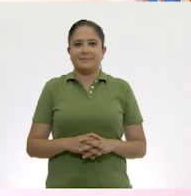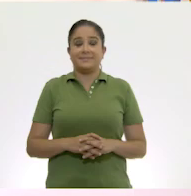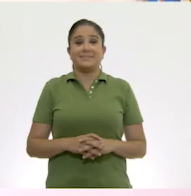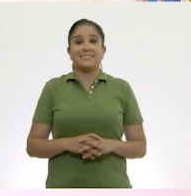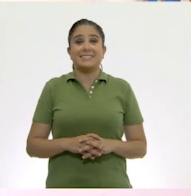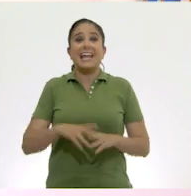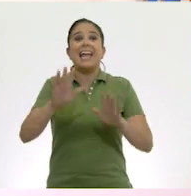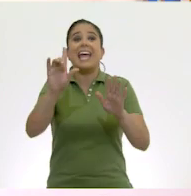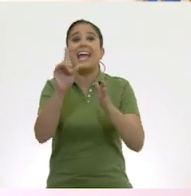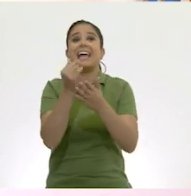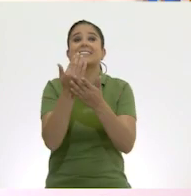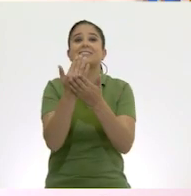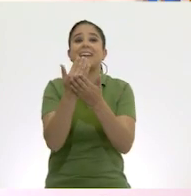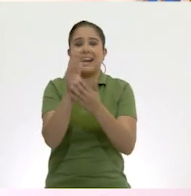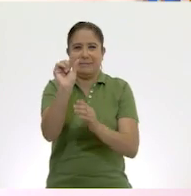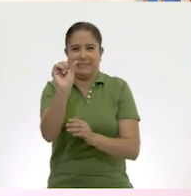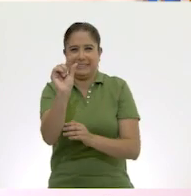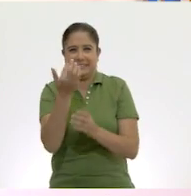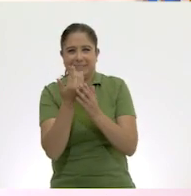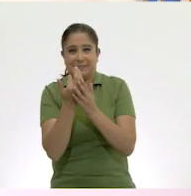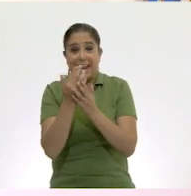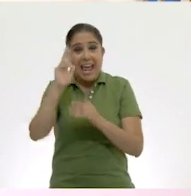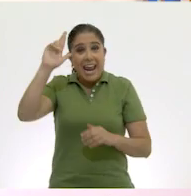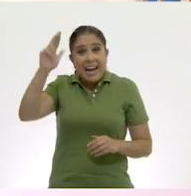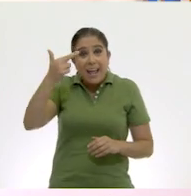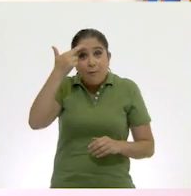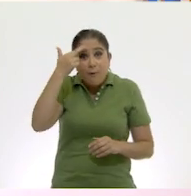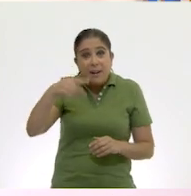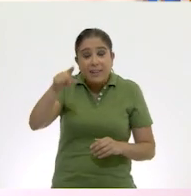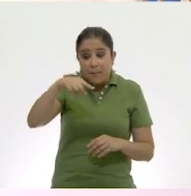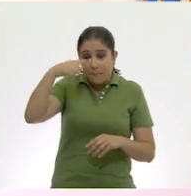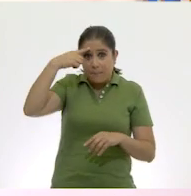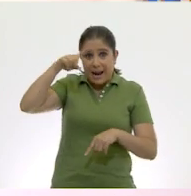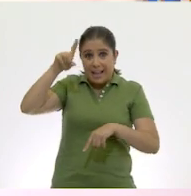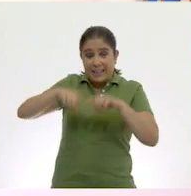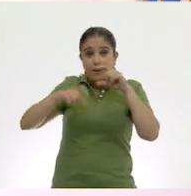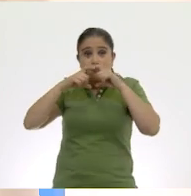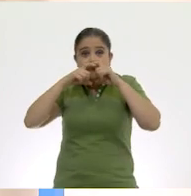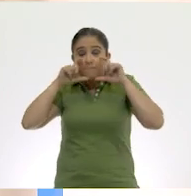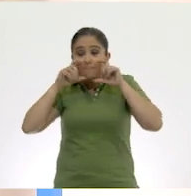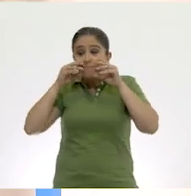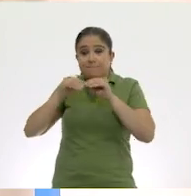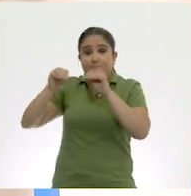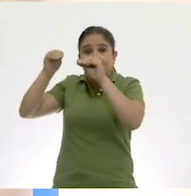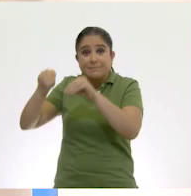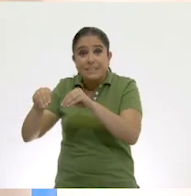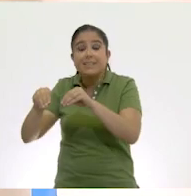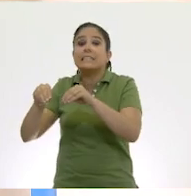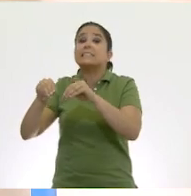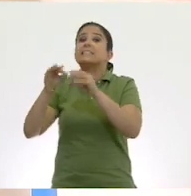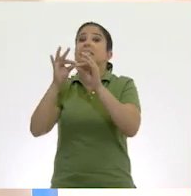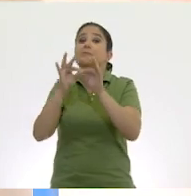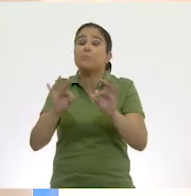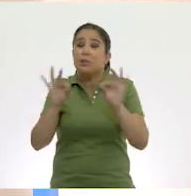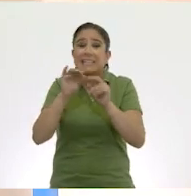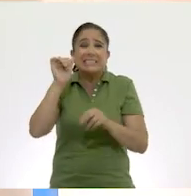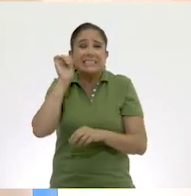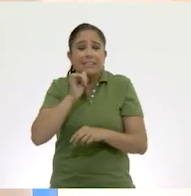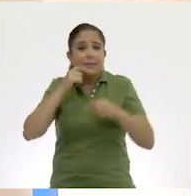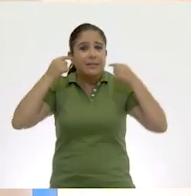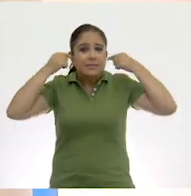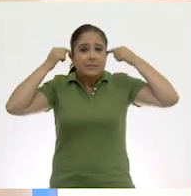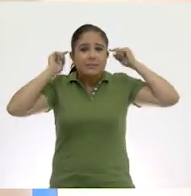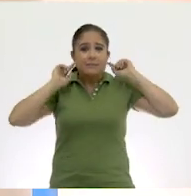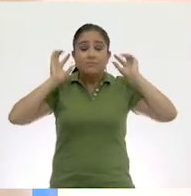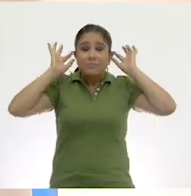espérame tantito recuerden que para quitarnos el cubrebocas es importante tomarlo sólo por